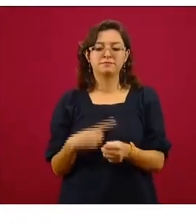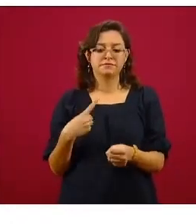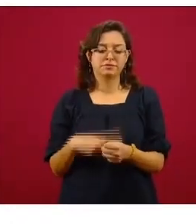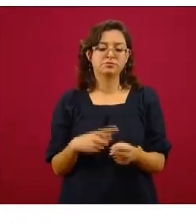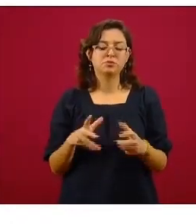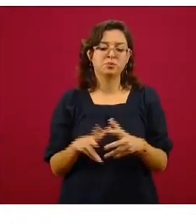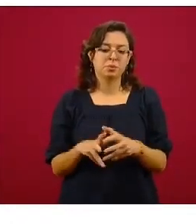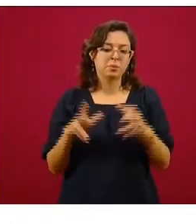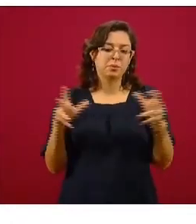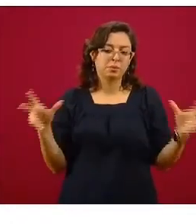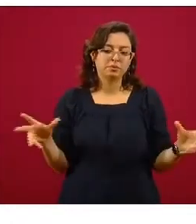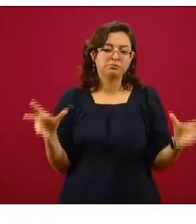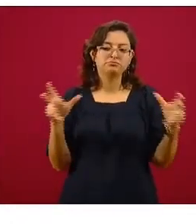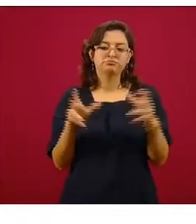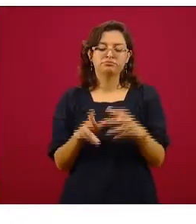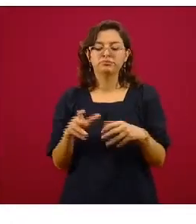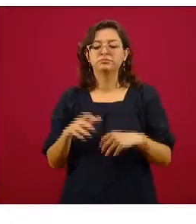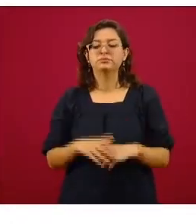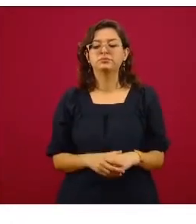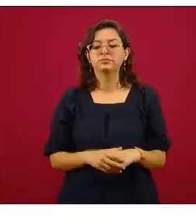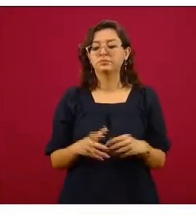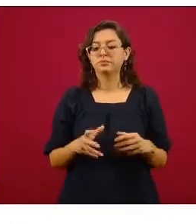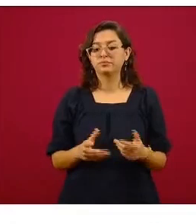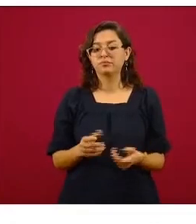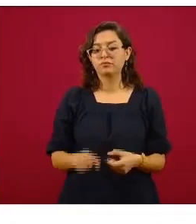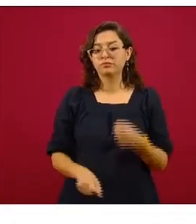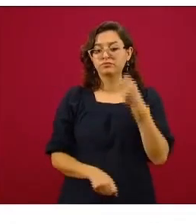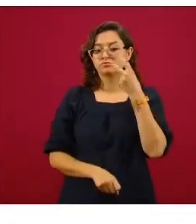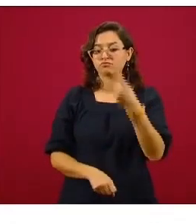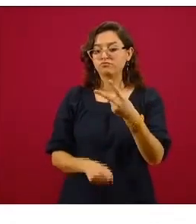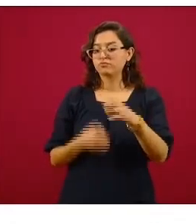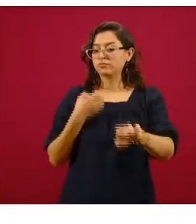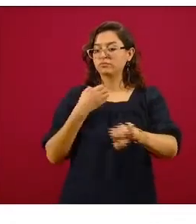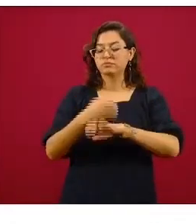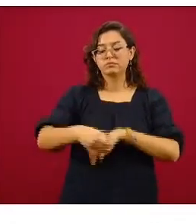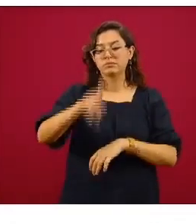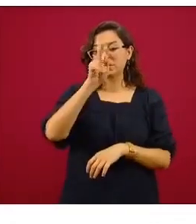escalas o los rangos mayores tenemos solamente 2 estados que han sido los